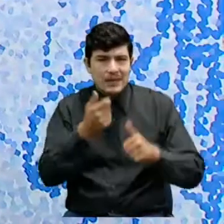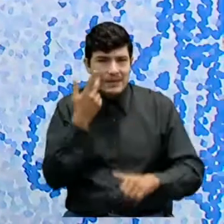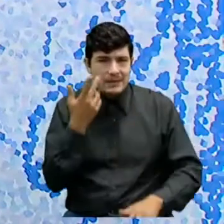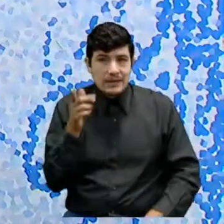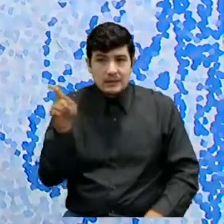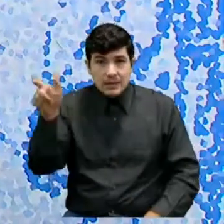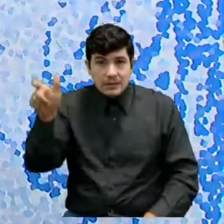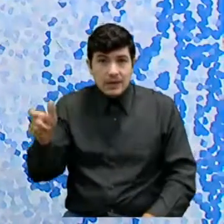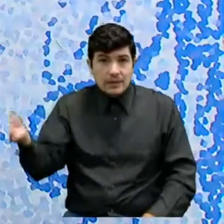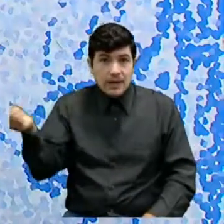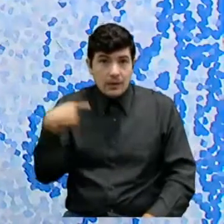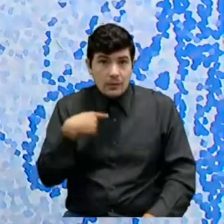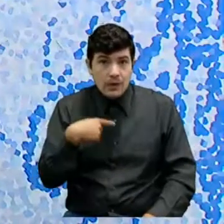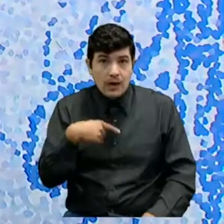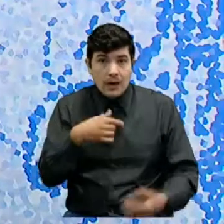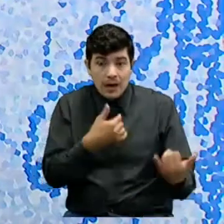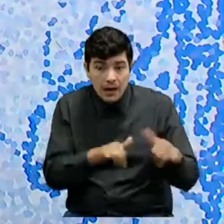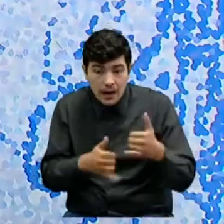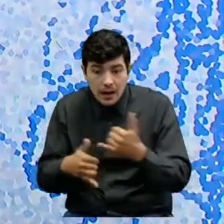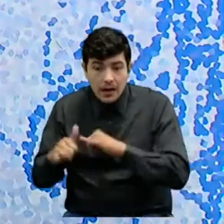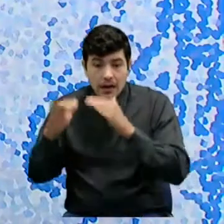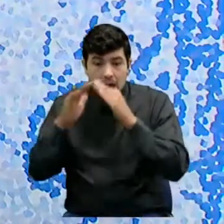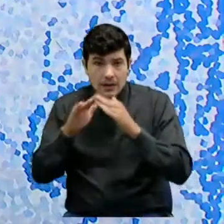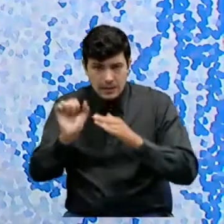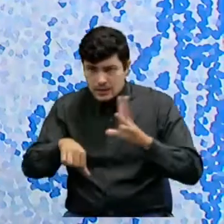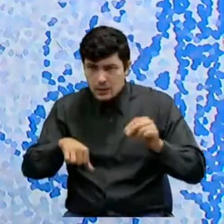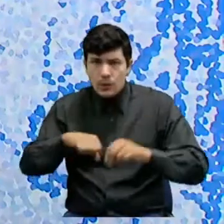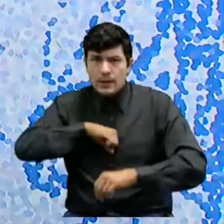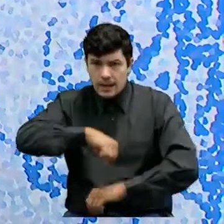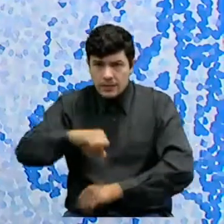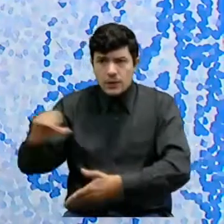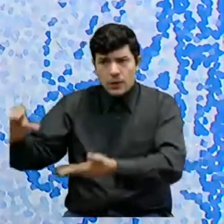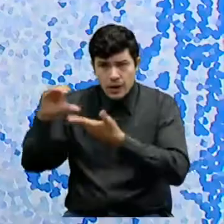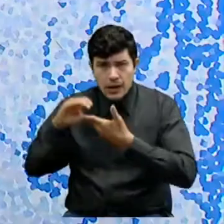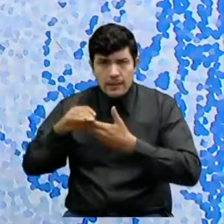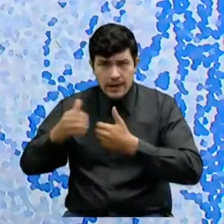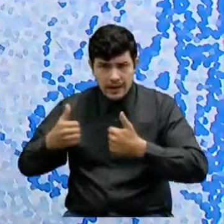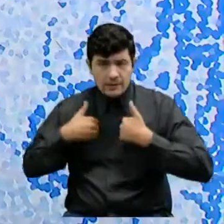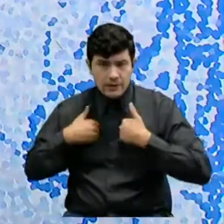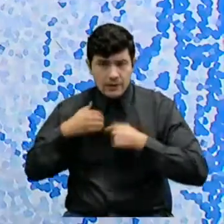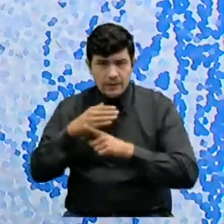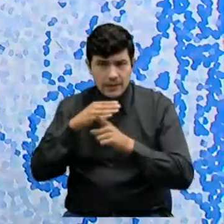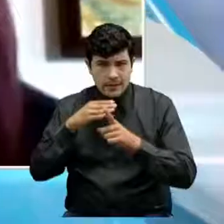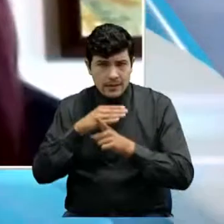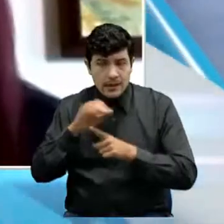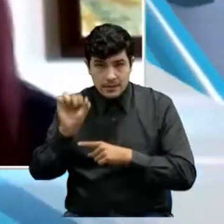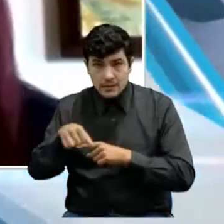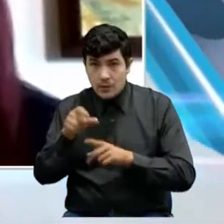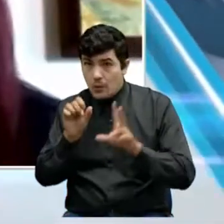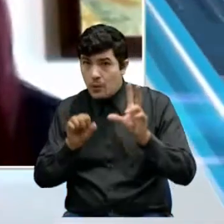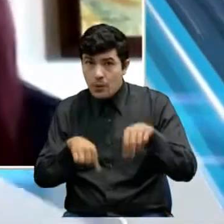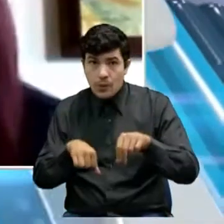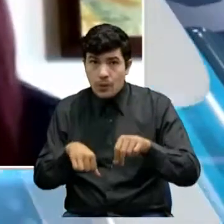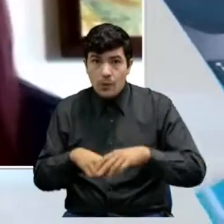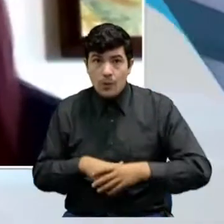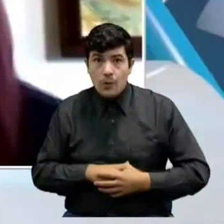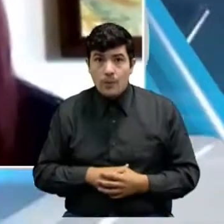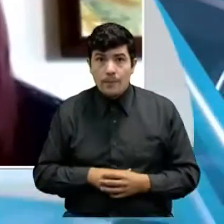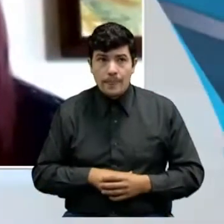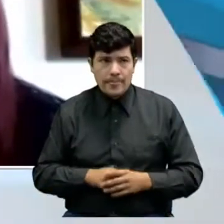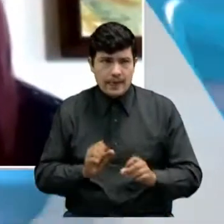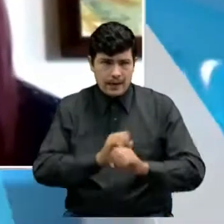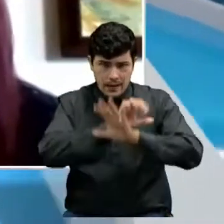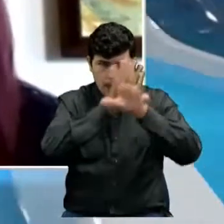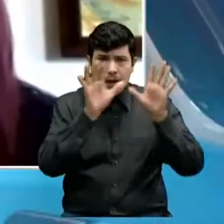sus garantías, sus derechos como empleada doméstica? Doctora Ingrid. Claro que sí, doctor Reinaldo y